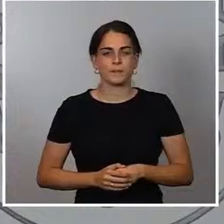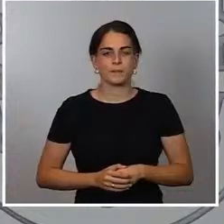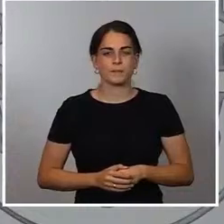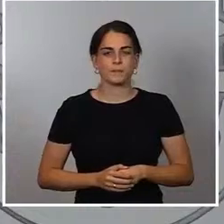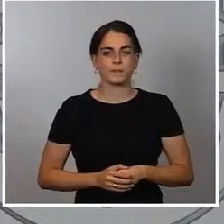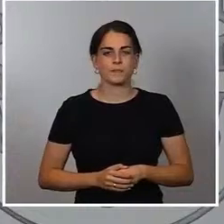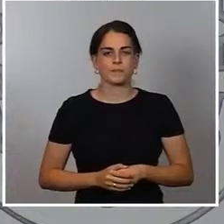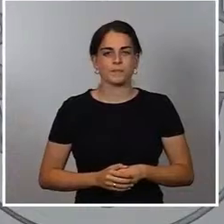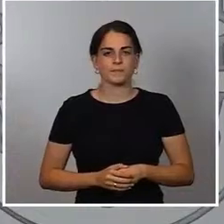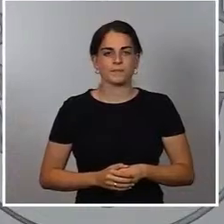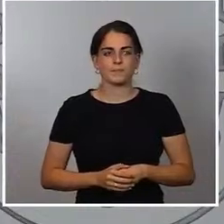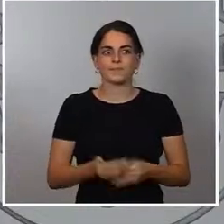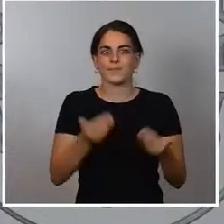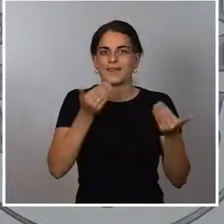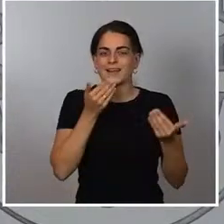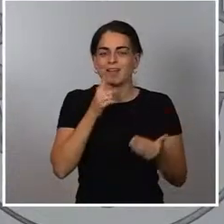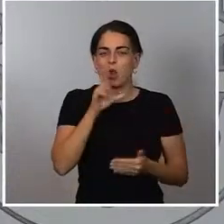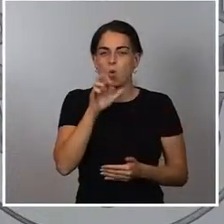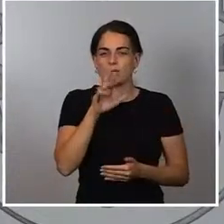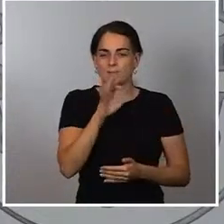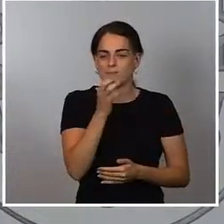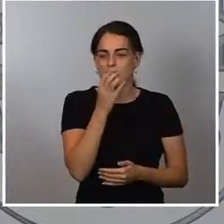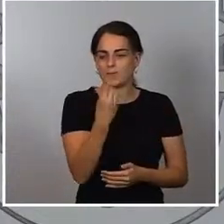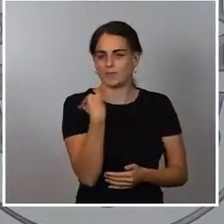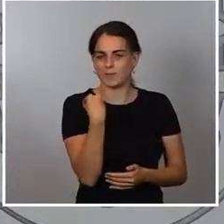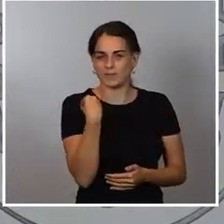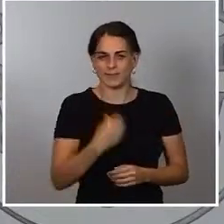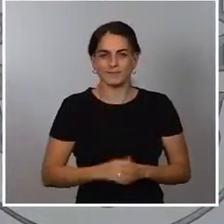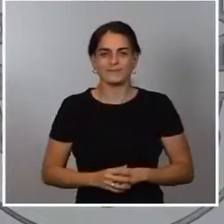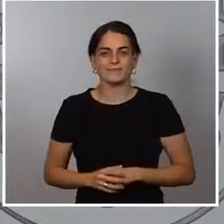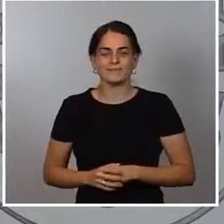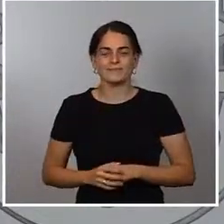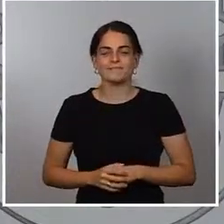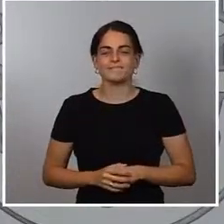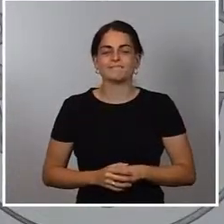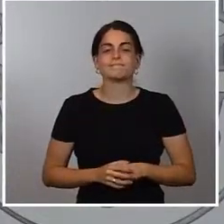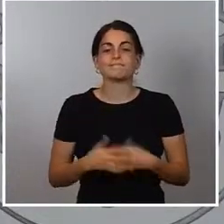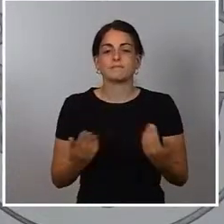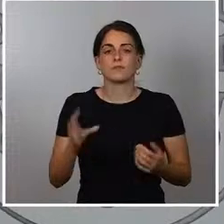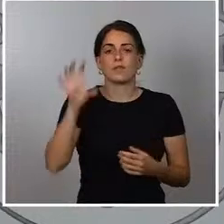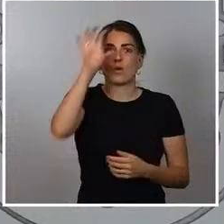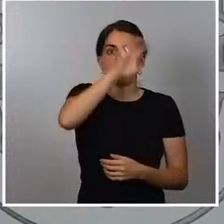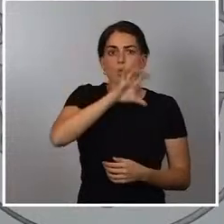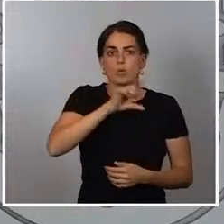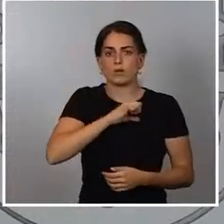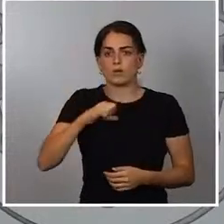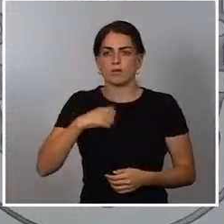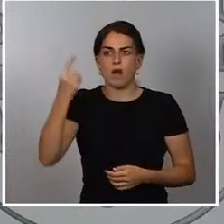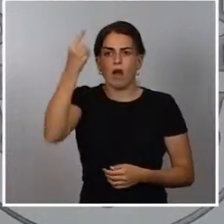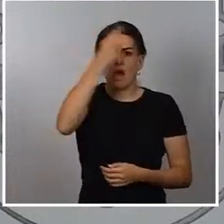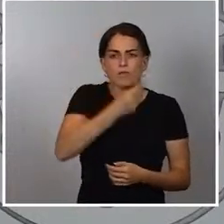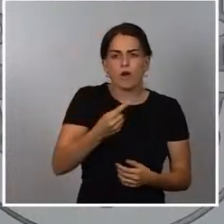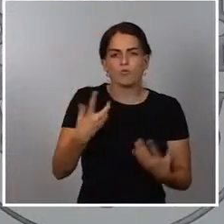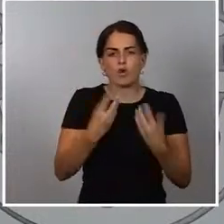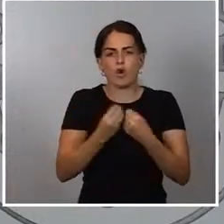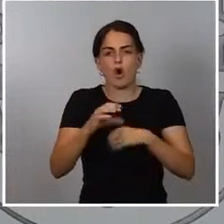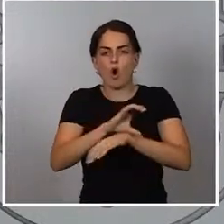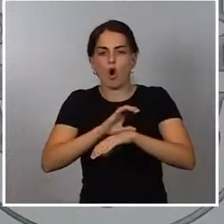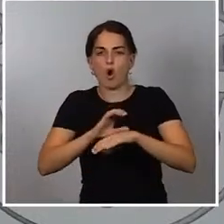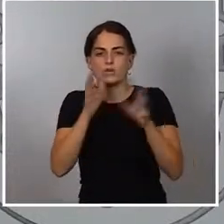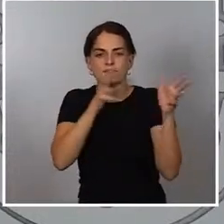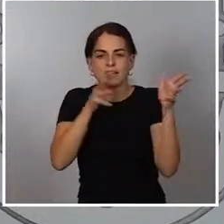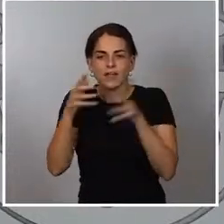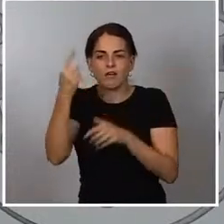gracias luis por tus preguntas lo que ha hecho cada comunidad autónoma y sus consejeros y consejeros han ido comentando o